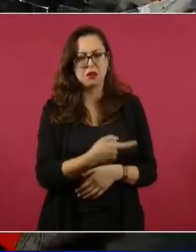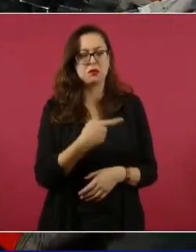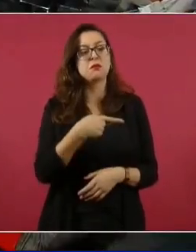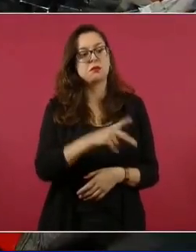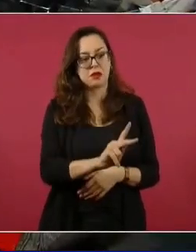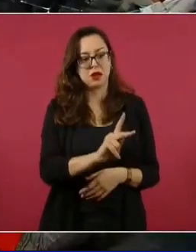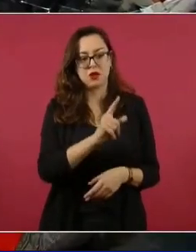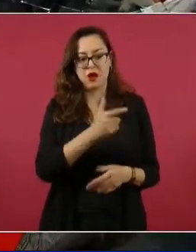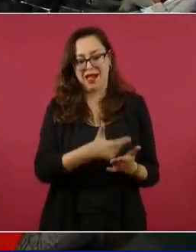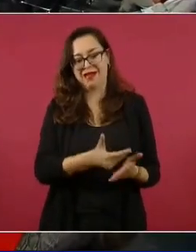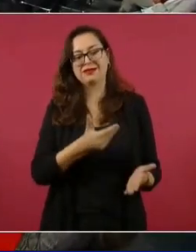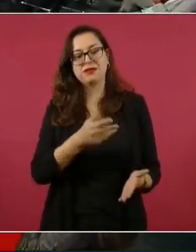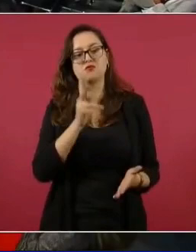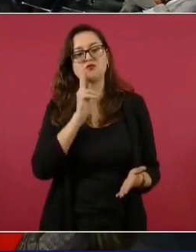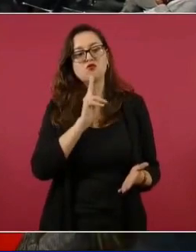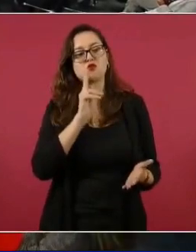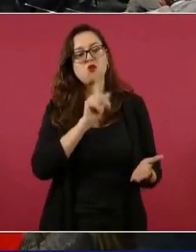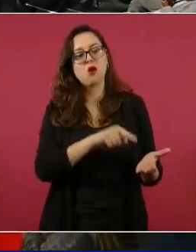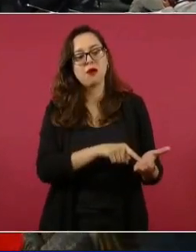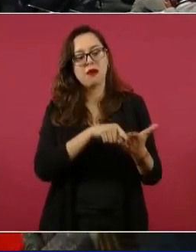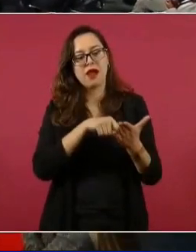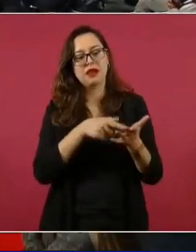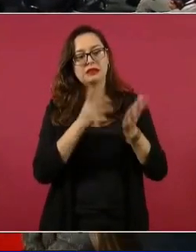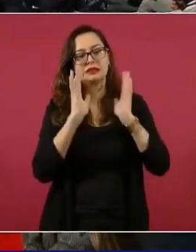una prueba